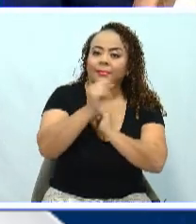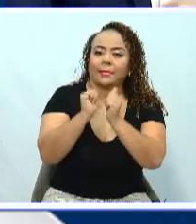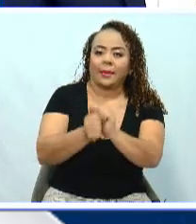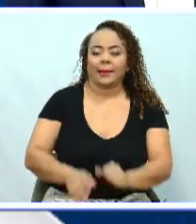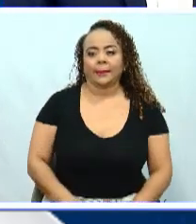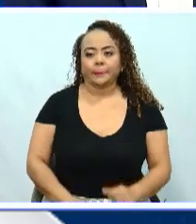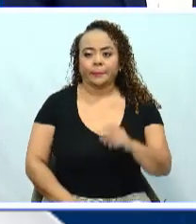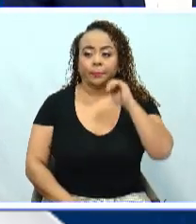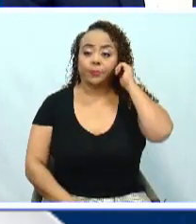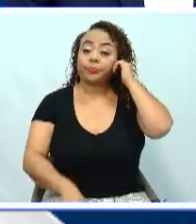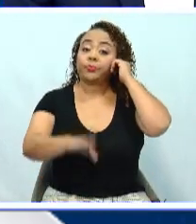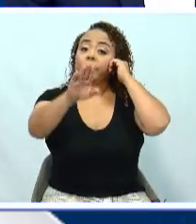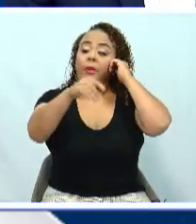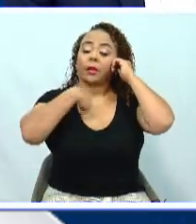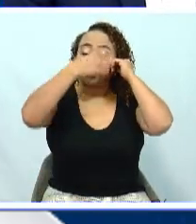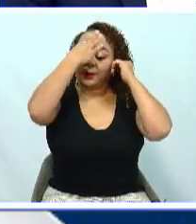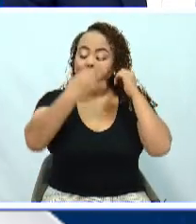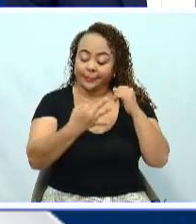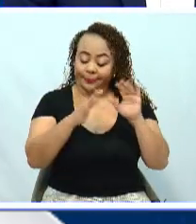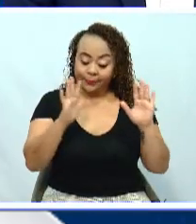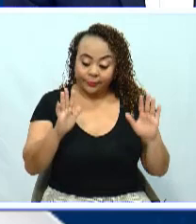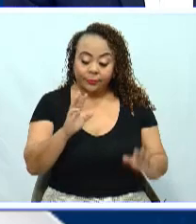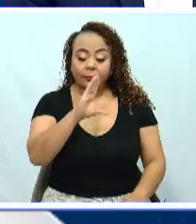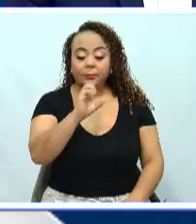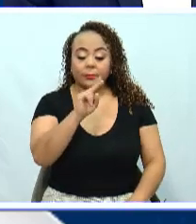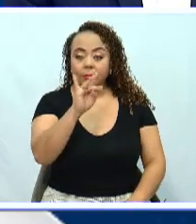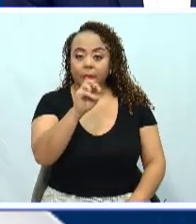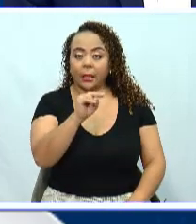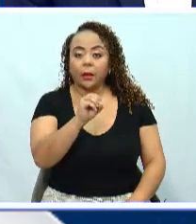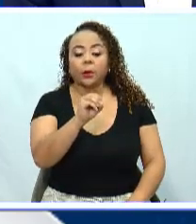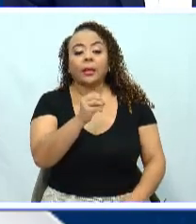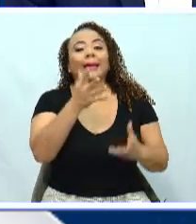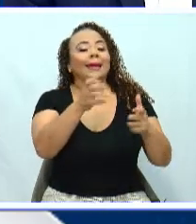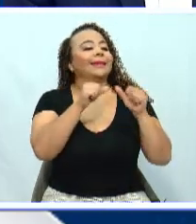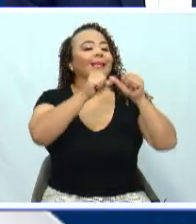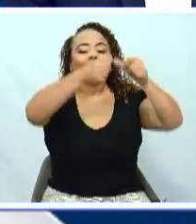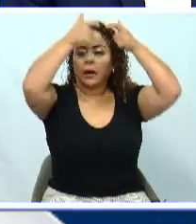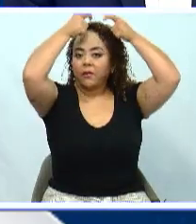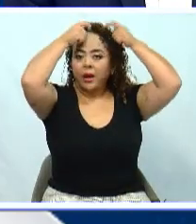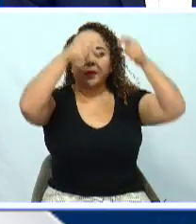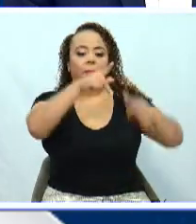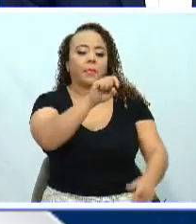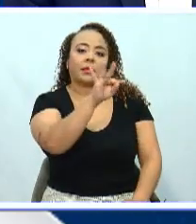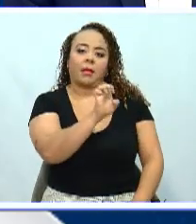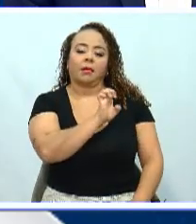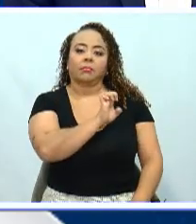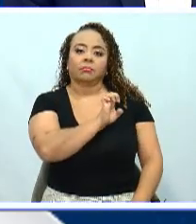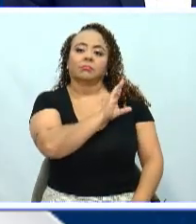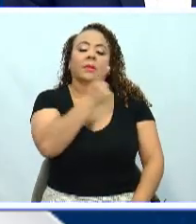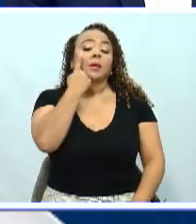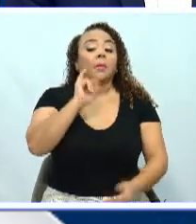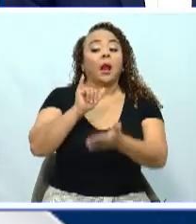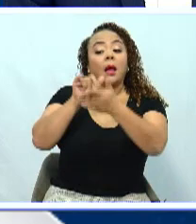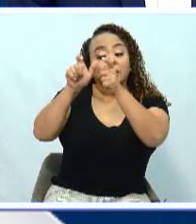que yo creo que Centeno quiere seguir siendo el rey paté en los banquillos y para